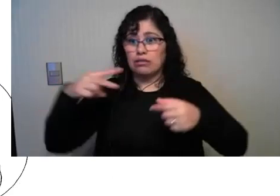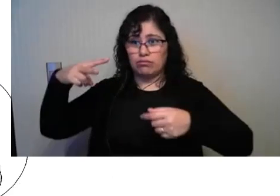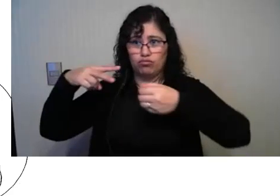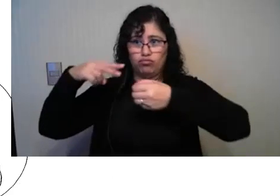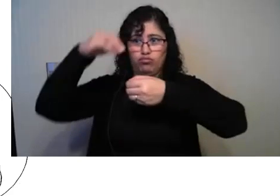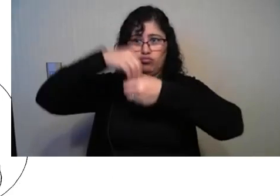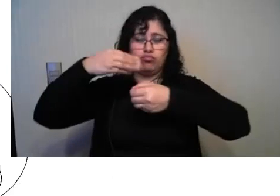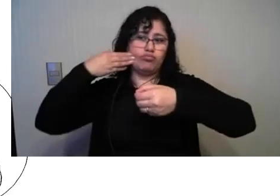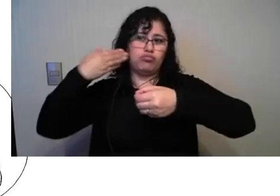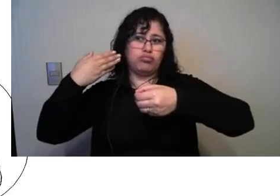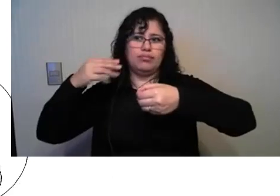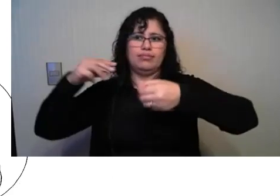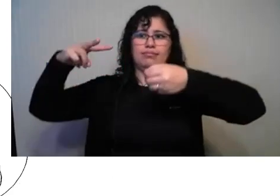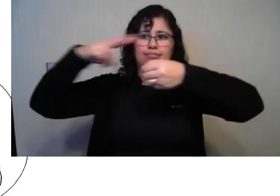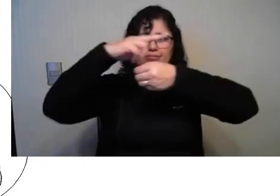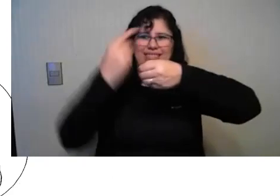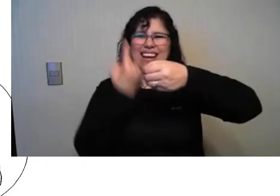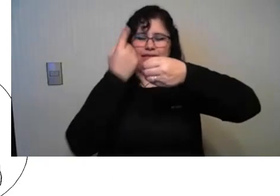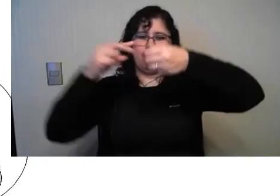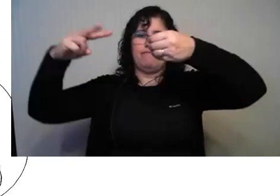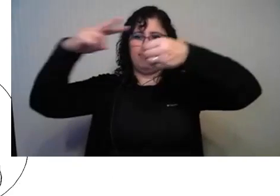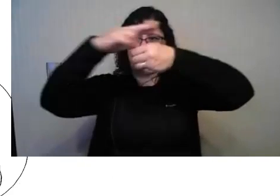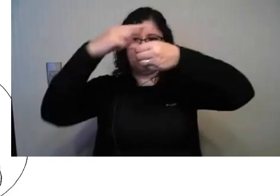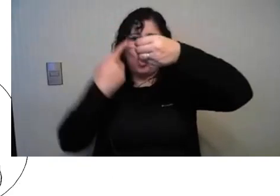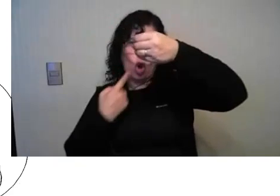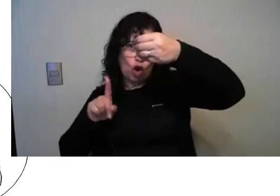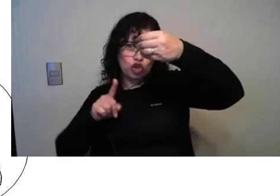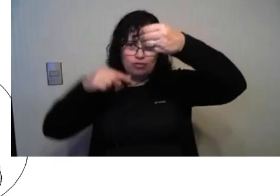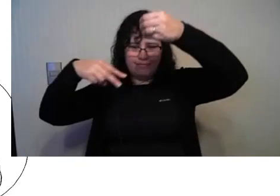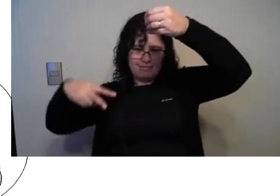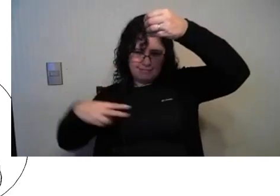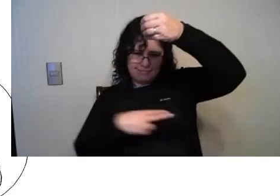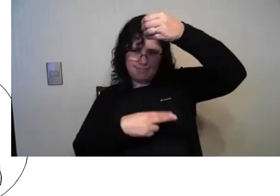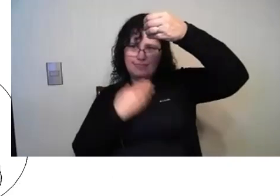superior y otro a nivel inferior.